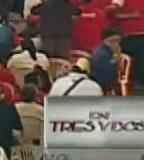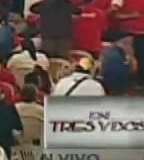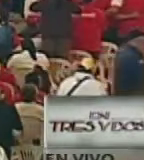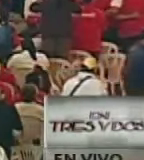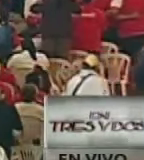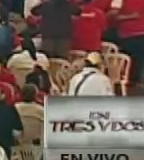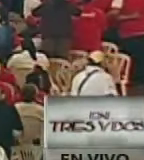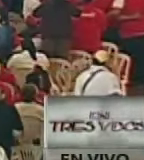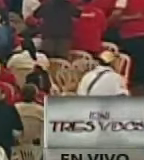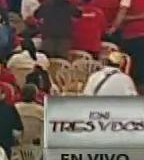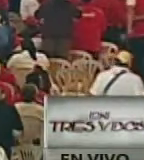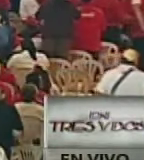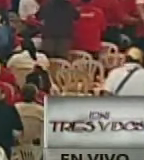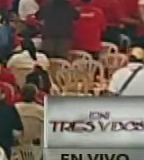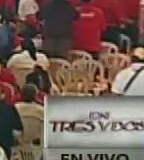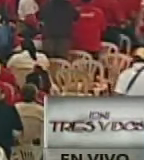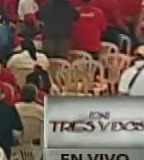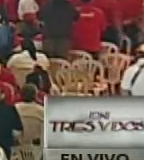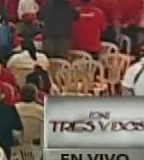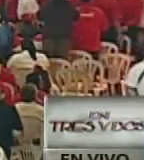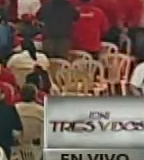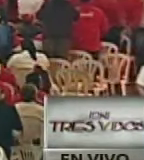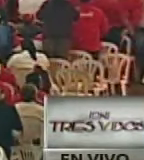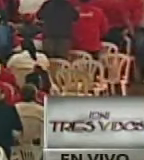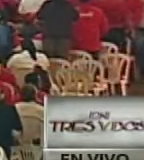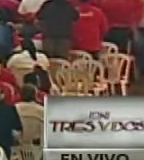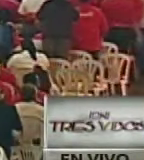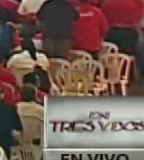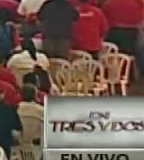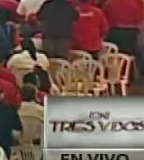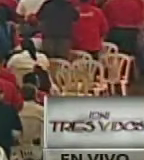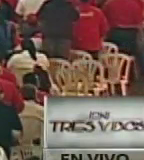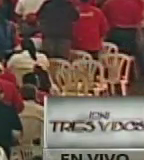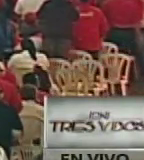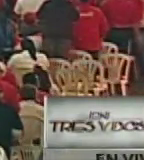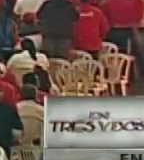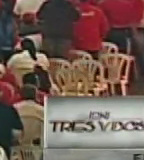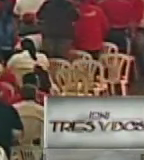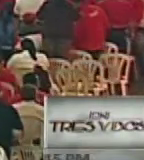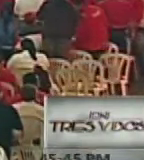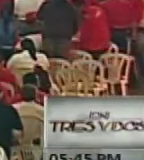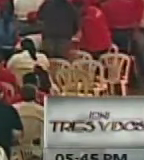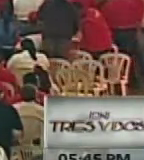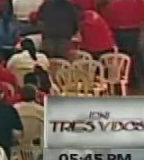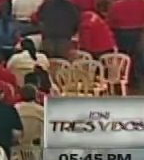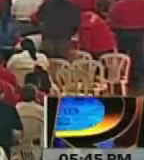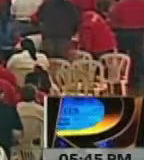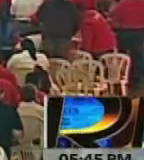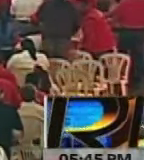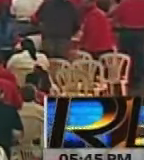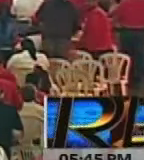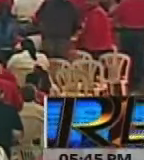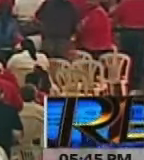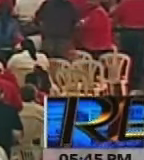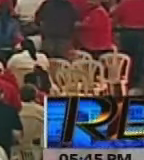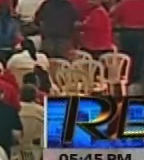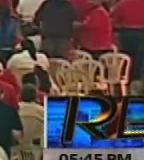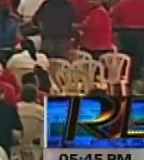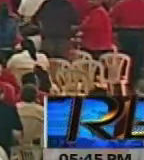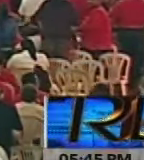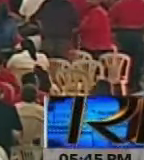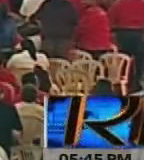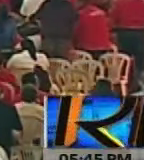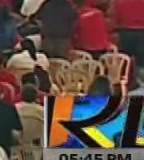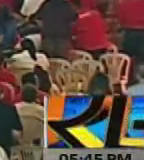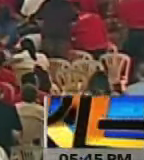que pertenecen, cuáles son los niveles de producción, el producto que ustedes crean con sus manos. Nosotros somos los trabajadores de Festún